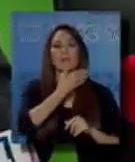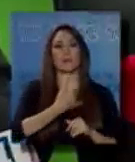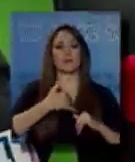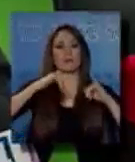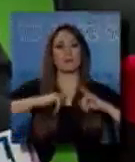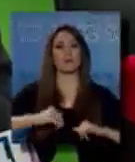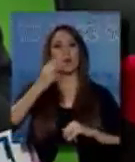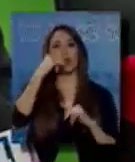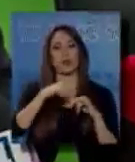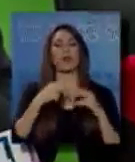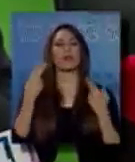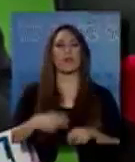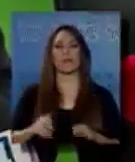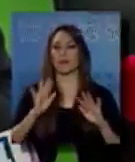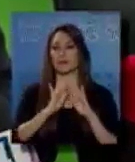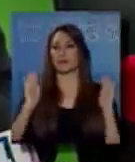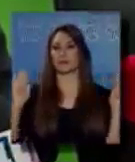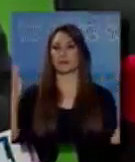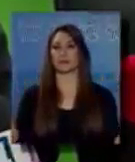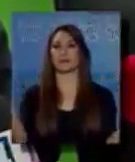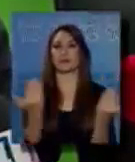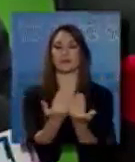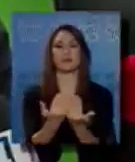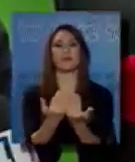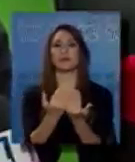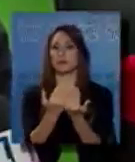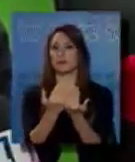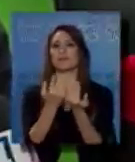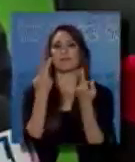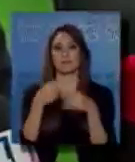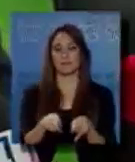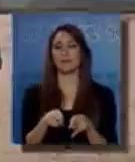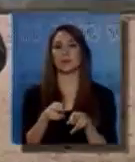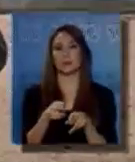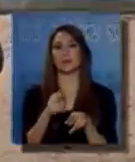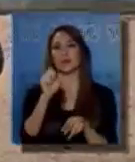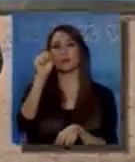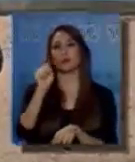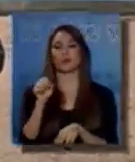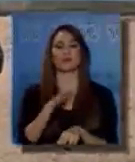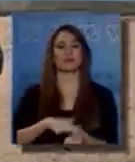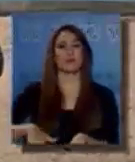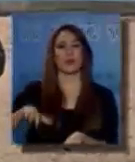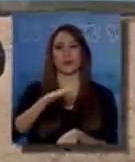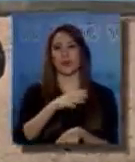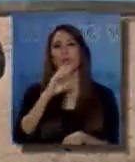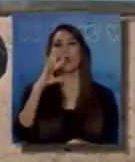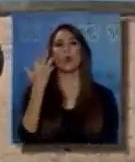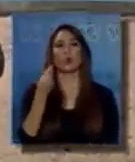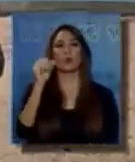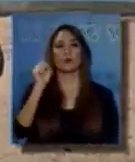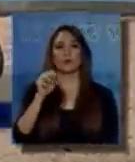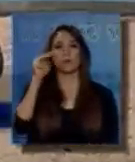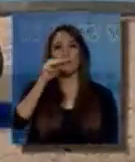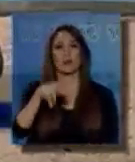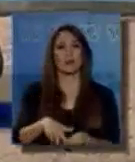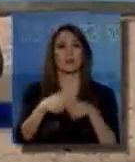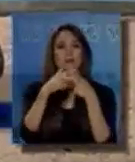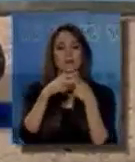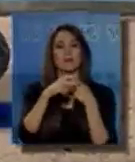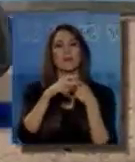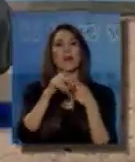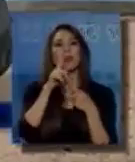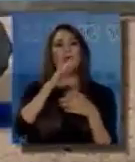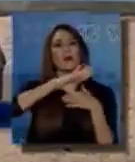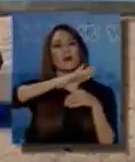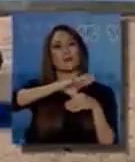algunos casos y otro caso en su totalidad, restringida la zona sur. Las actividades en UNASUR empezarán este martes con la cita de los cancilleres